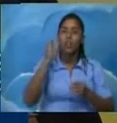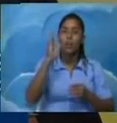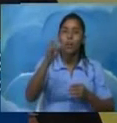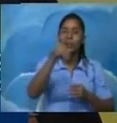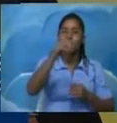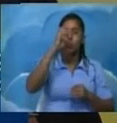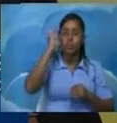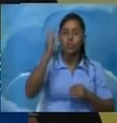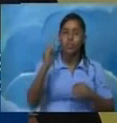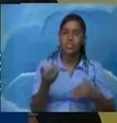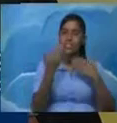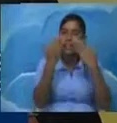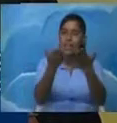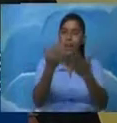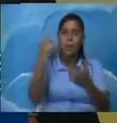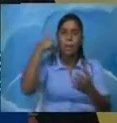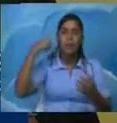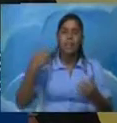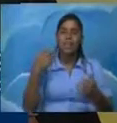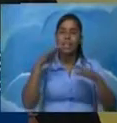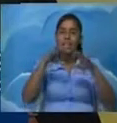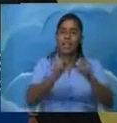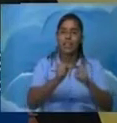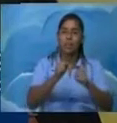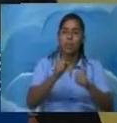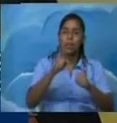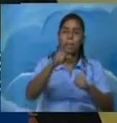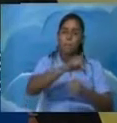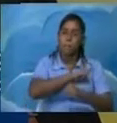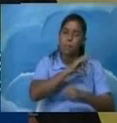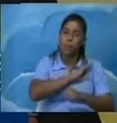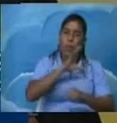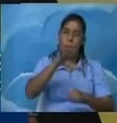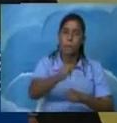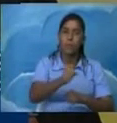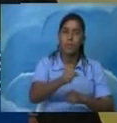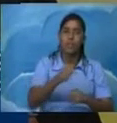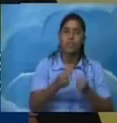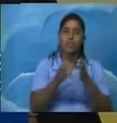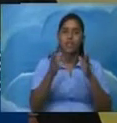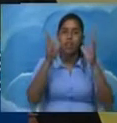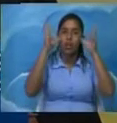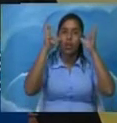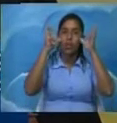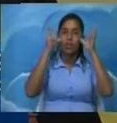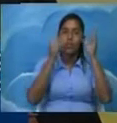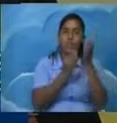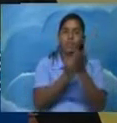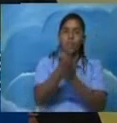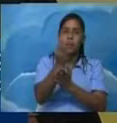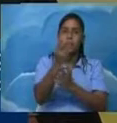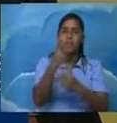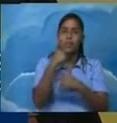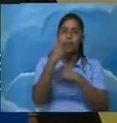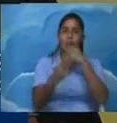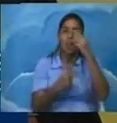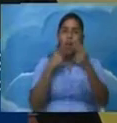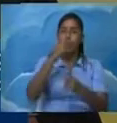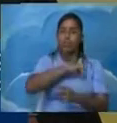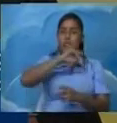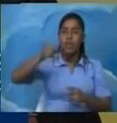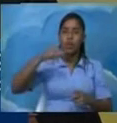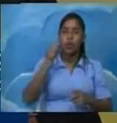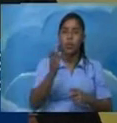da por heredad, para que la tomes en posesión. Si escuchares fielmente la voz de Jehová tu